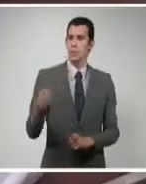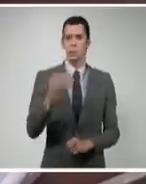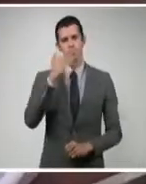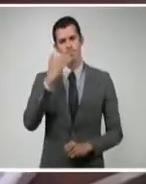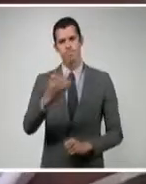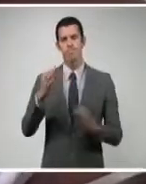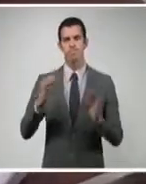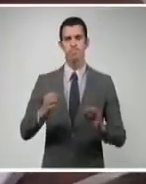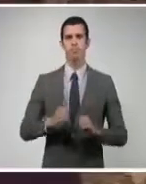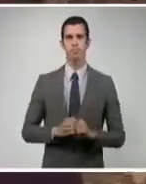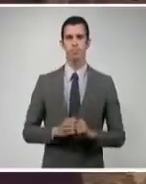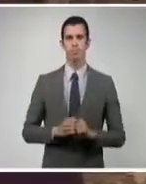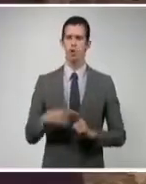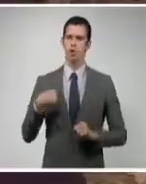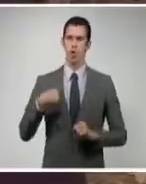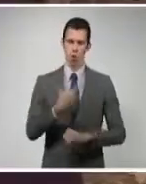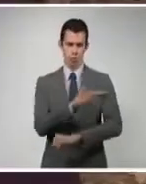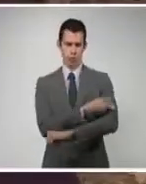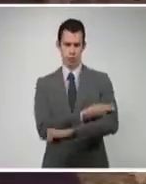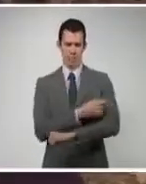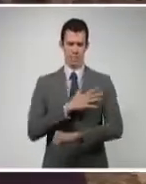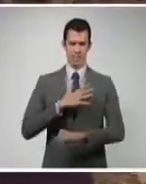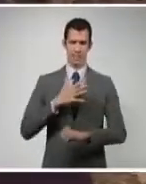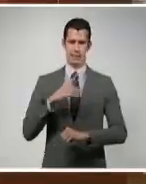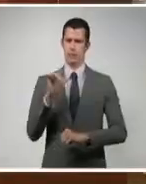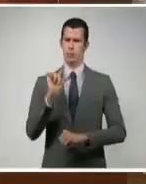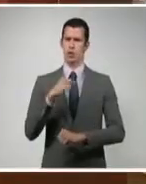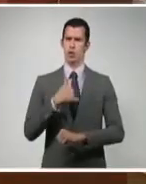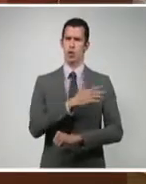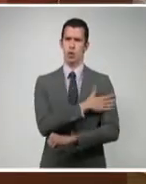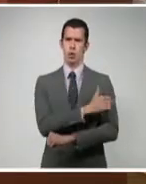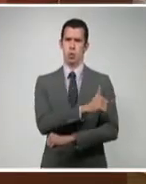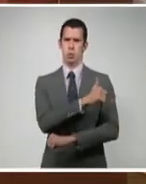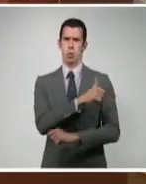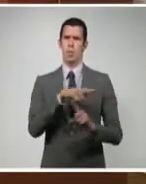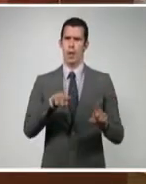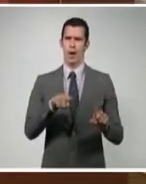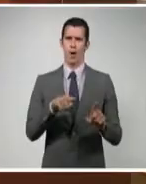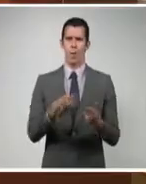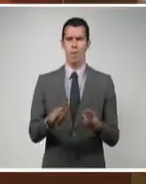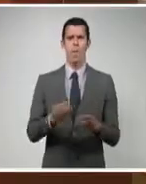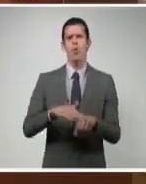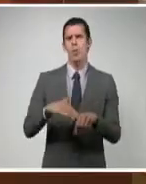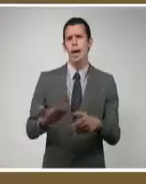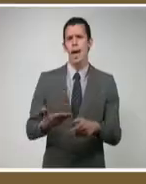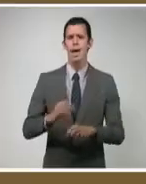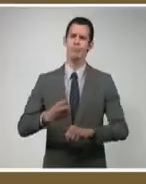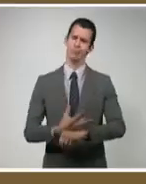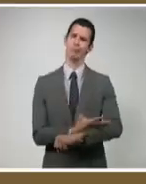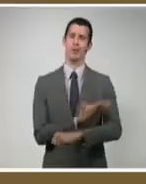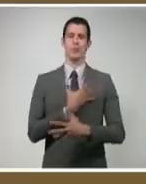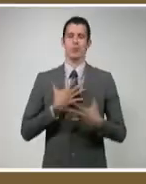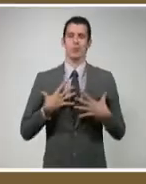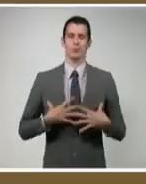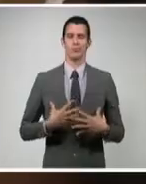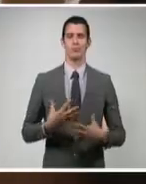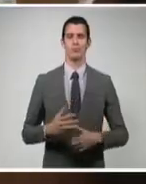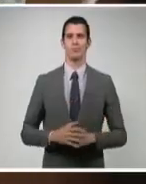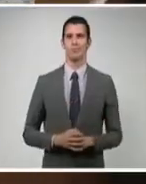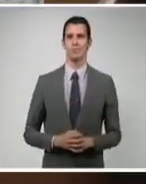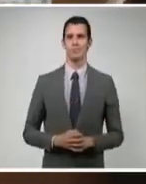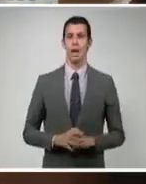presión un poquito movilidad pero esa es de la emoción esta ampliación de los ensayos clínicos fase 2 incluye a